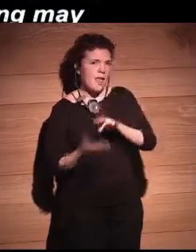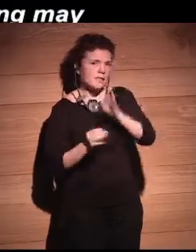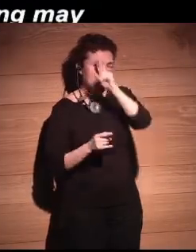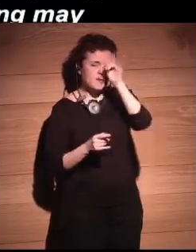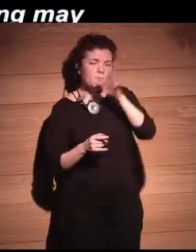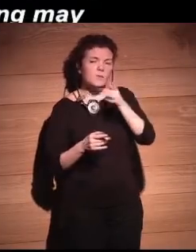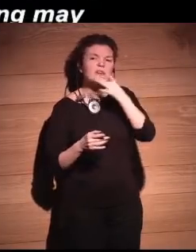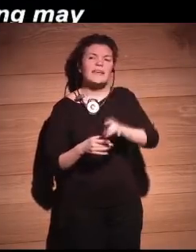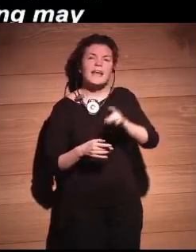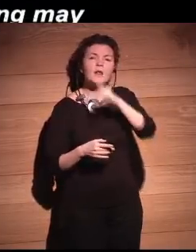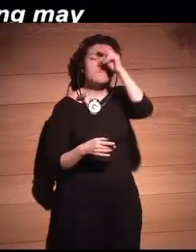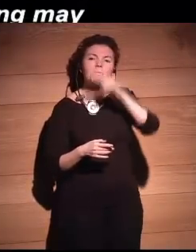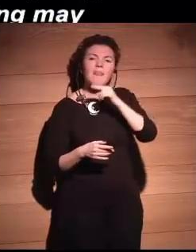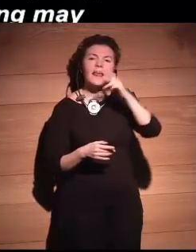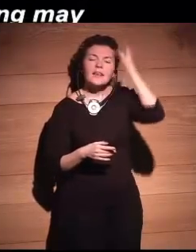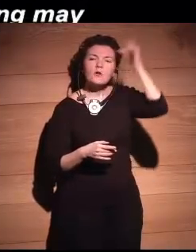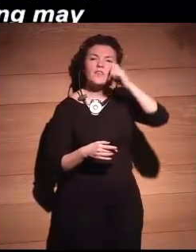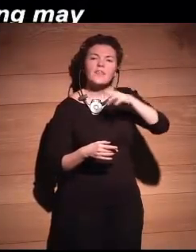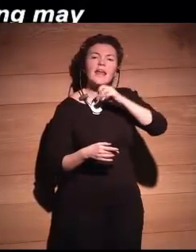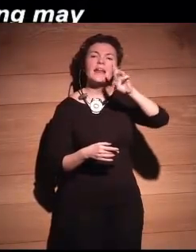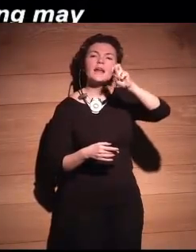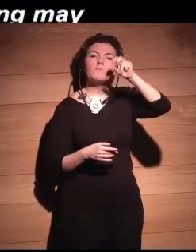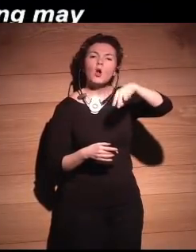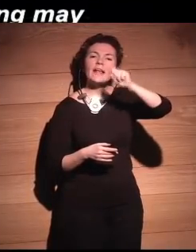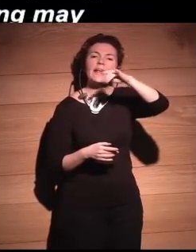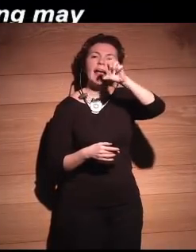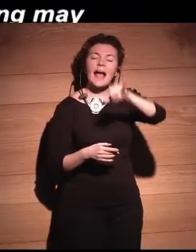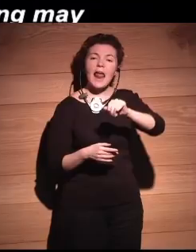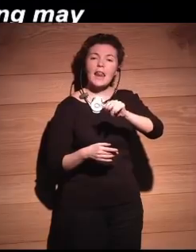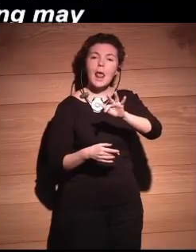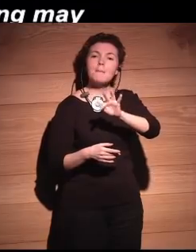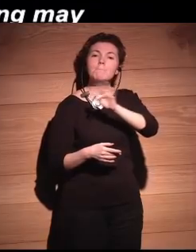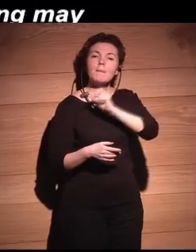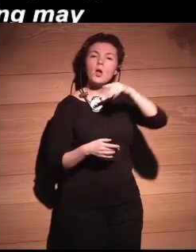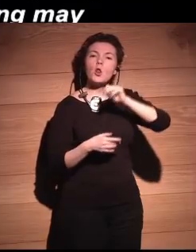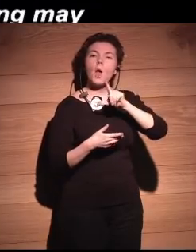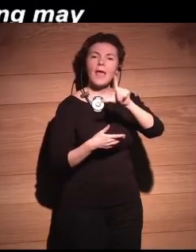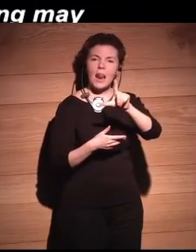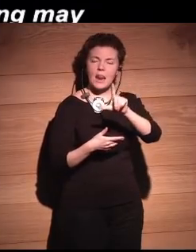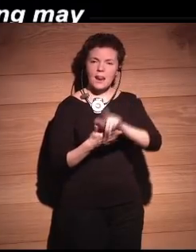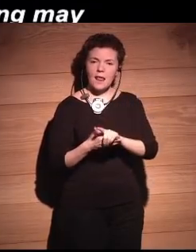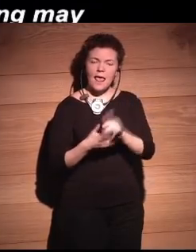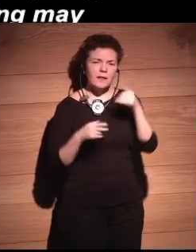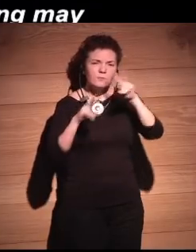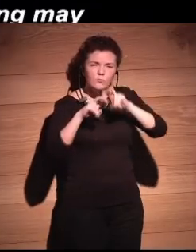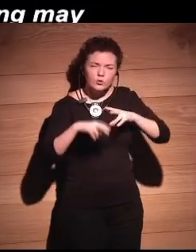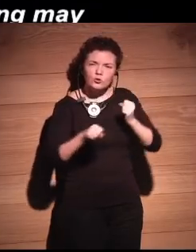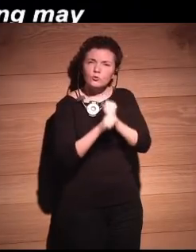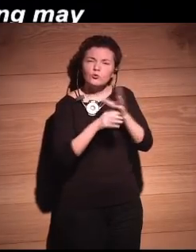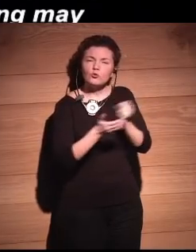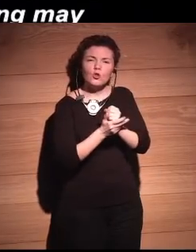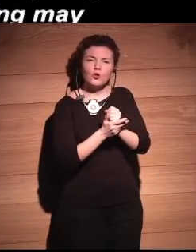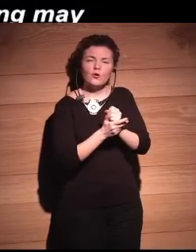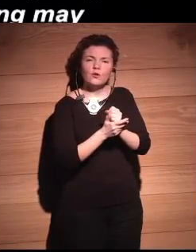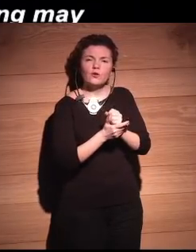fue Ramón y Cajal, premio Nobel, y él hizo toda su trayectoria profesional